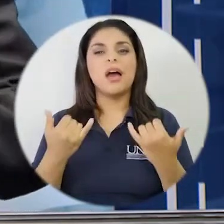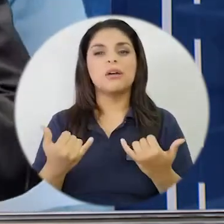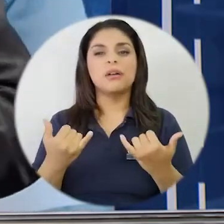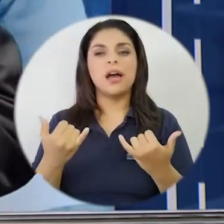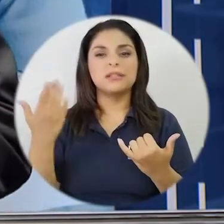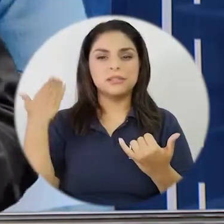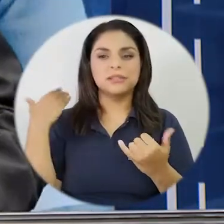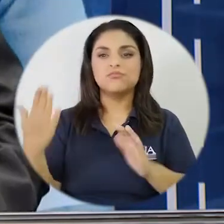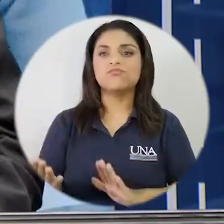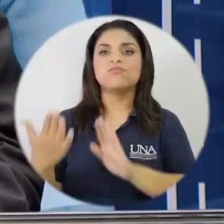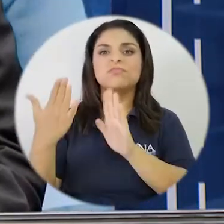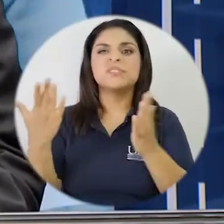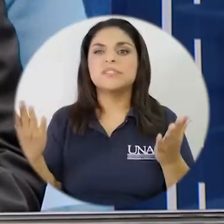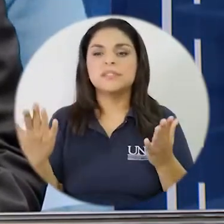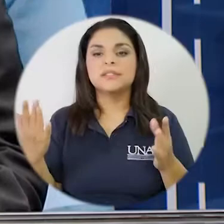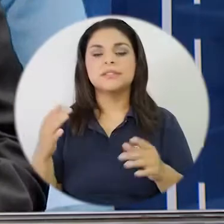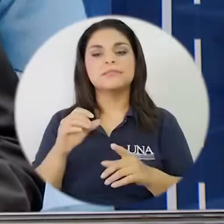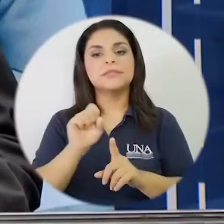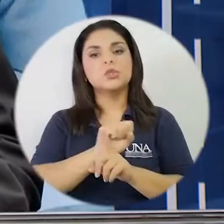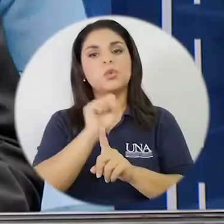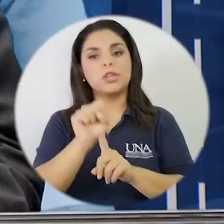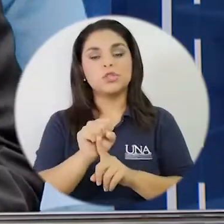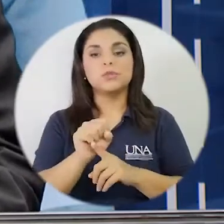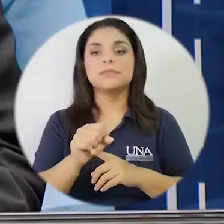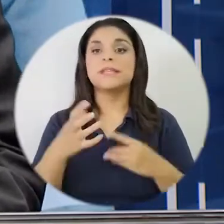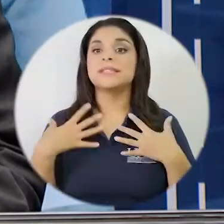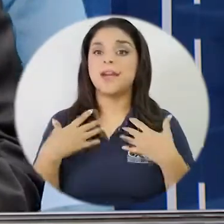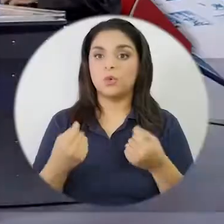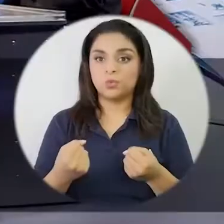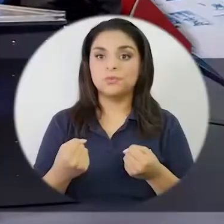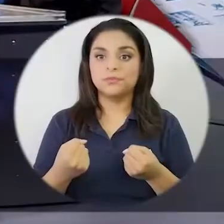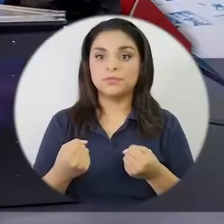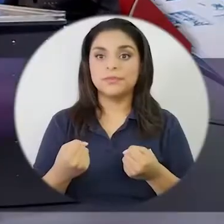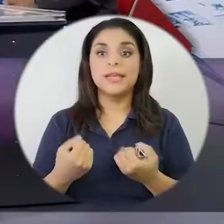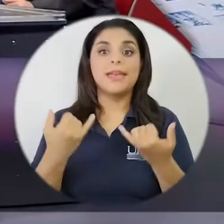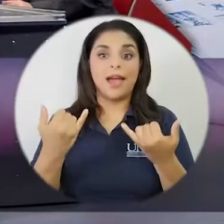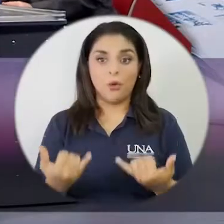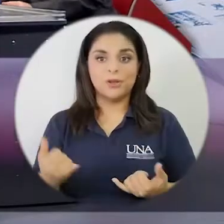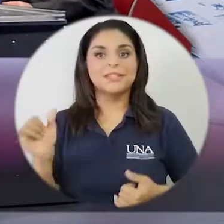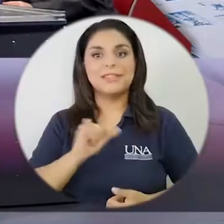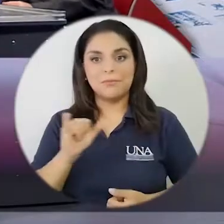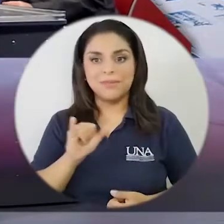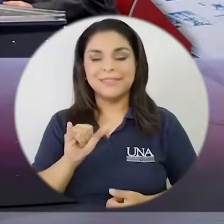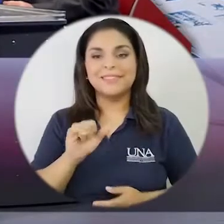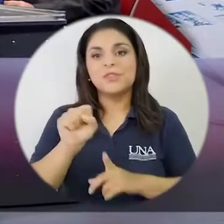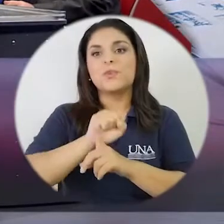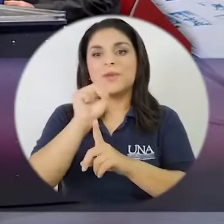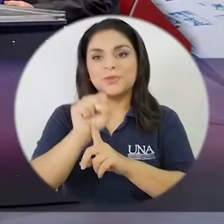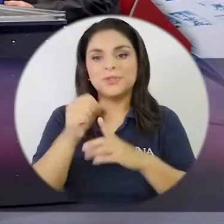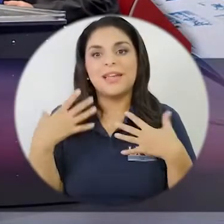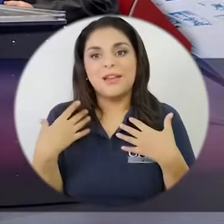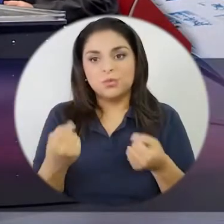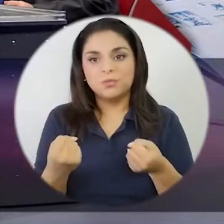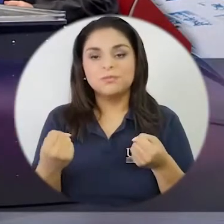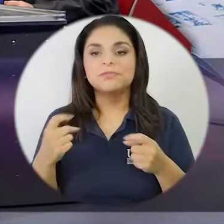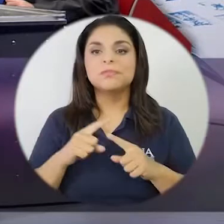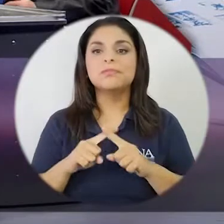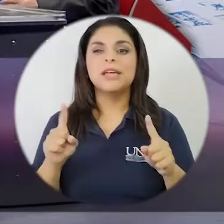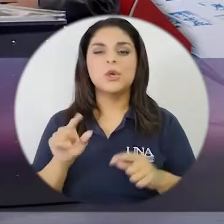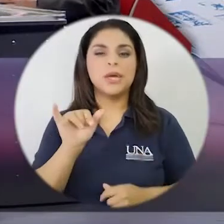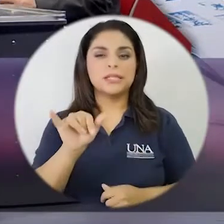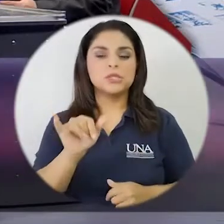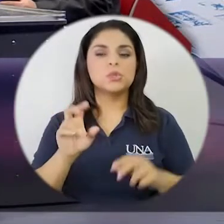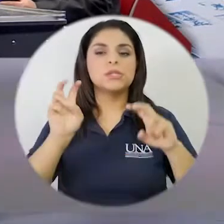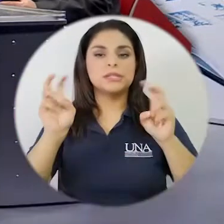atacar más bien es una situación sanitaria. Dicho sea de paso por la coyuntura que estamos ahora también, pero es